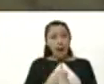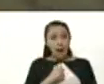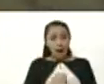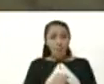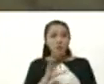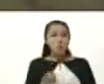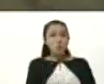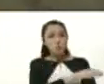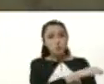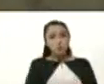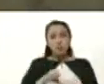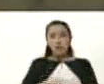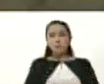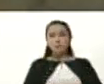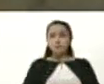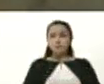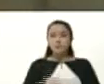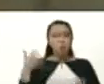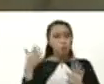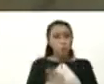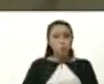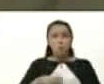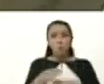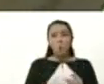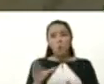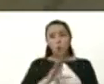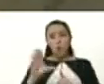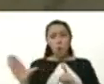musical, llevándolo a ser patrimonio cultural